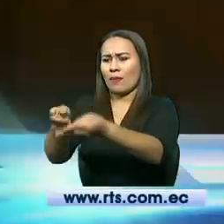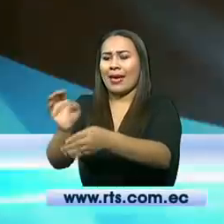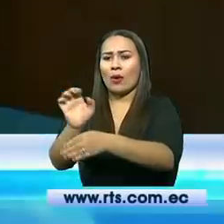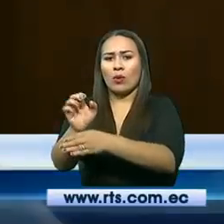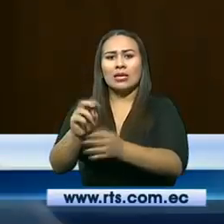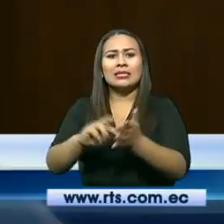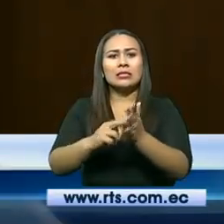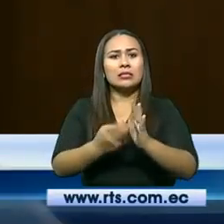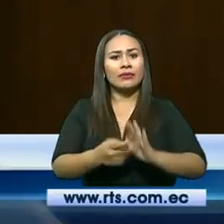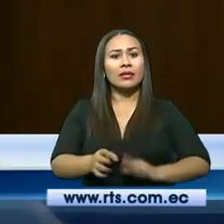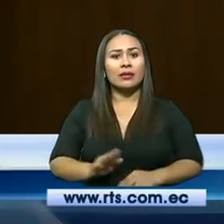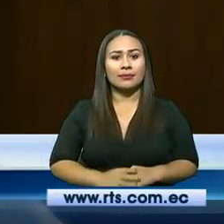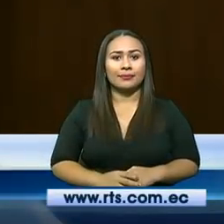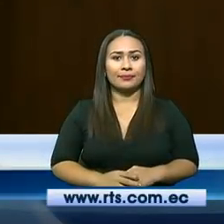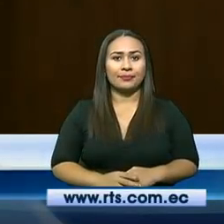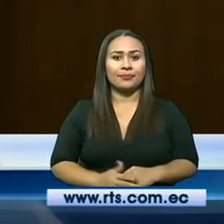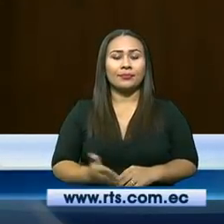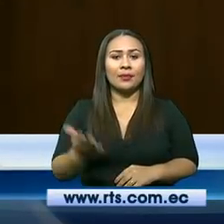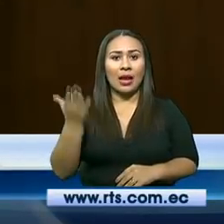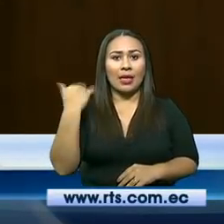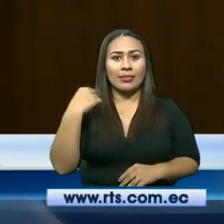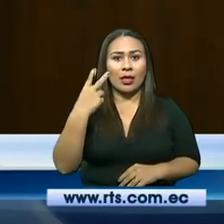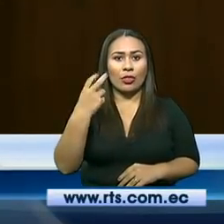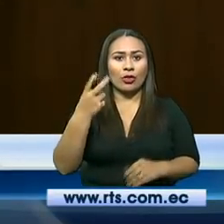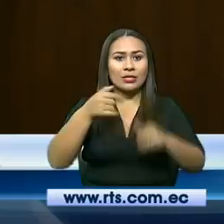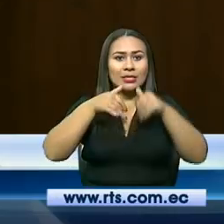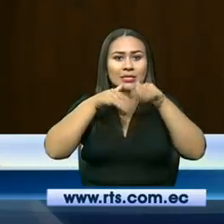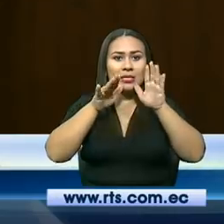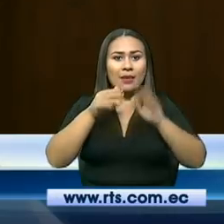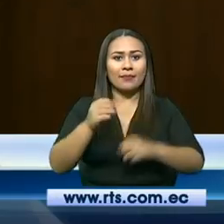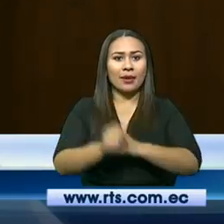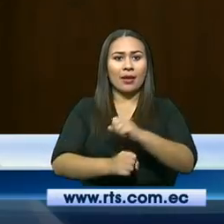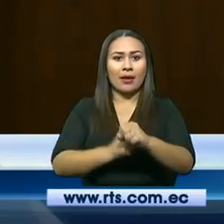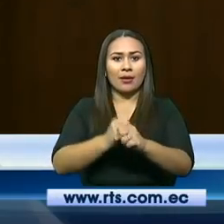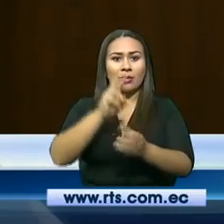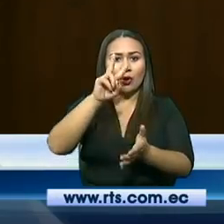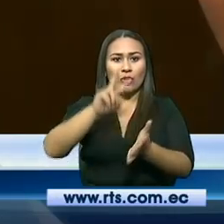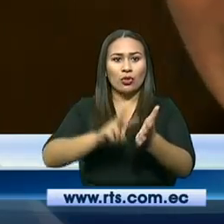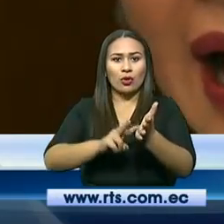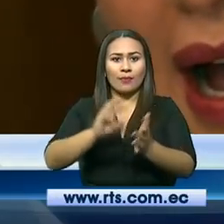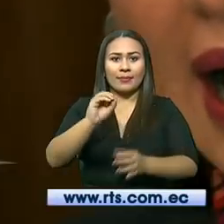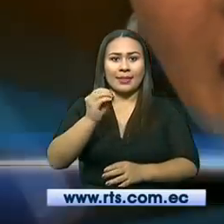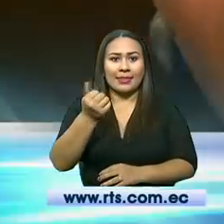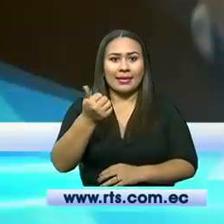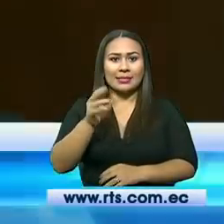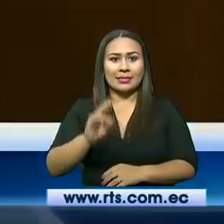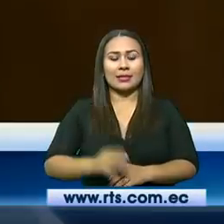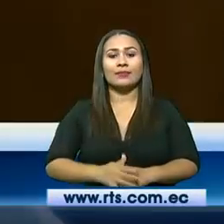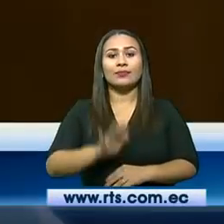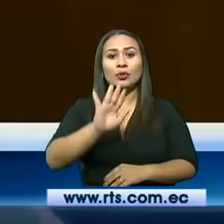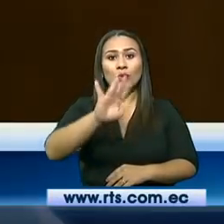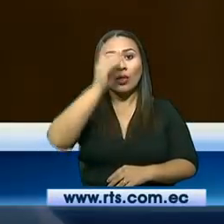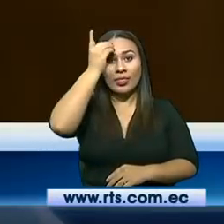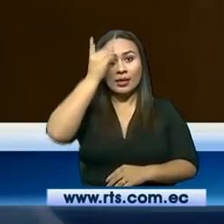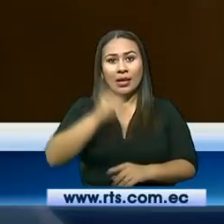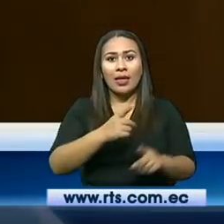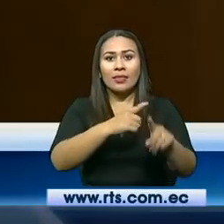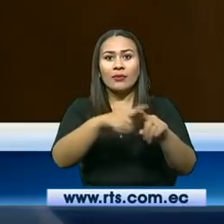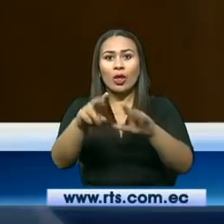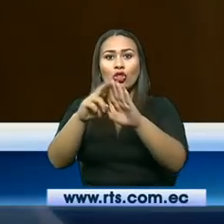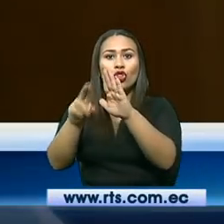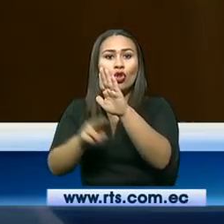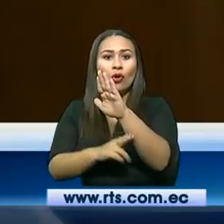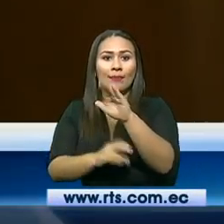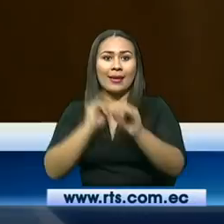fue concedida el 12 de diciembre del año 2017. Que dicha decisión se fundamentó en varias normas nacionales